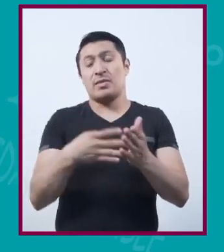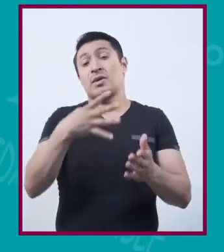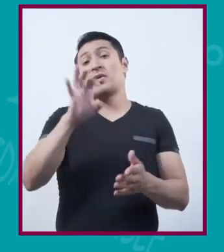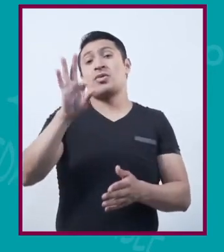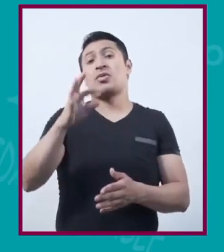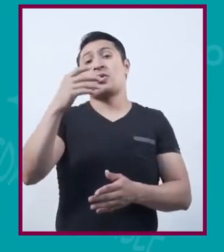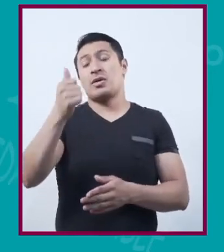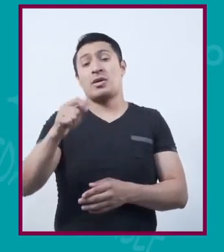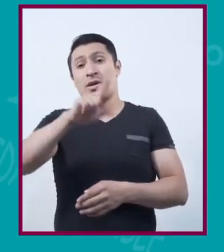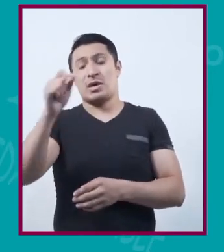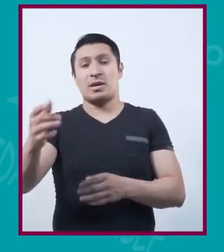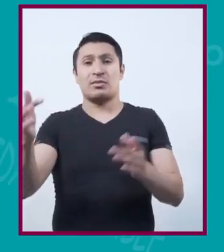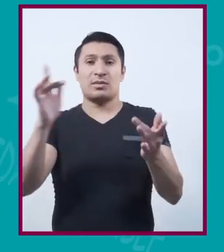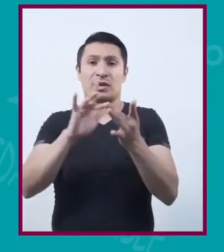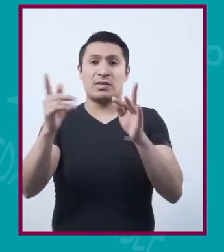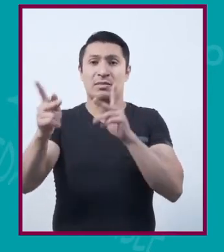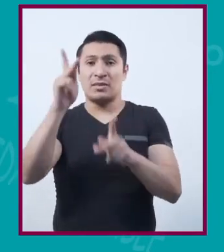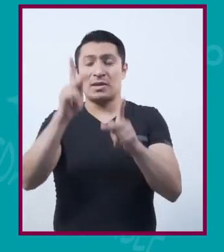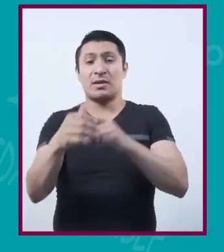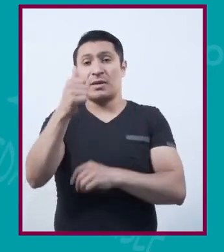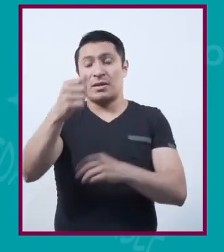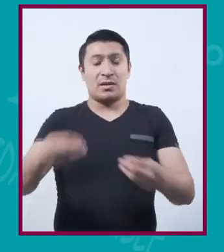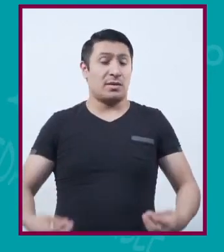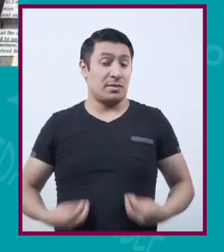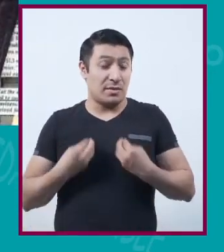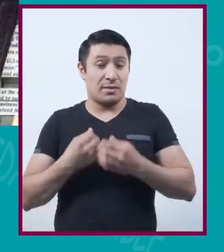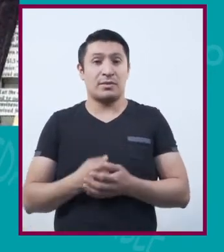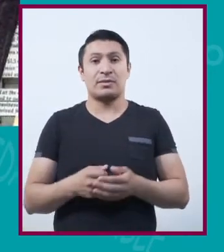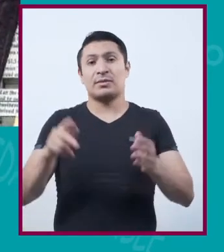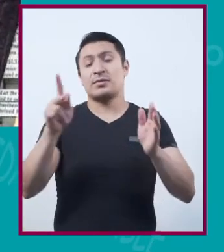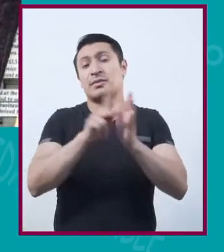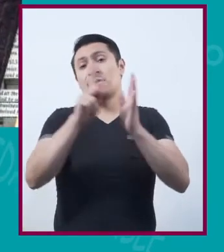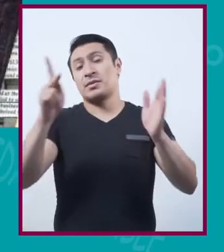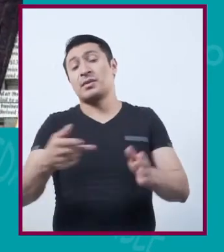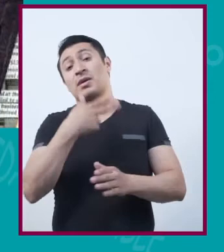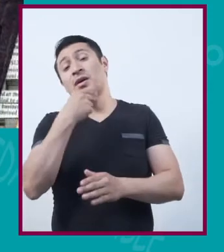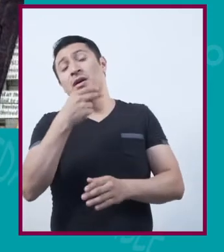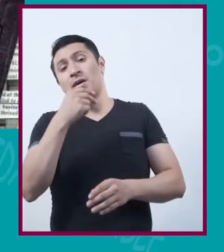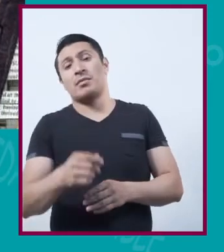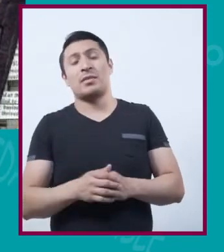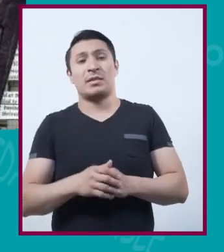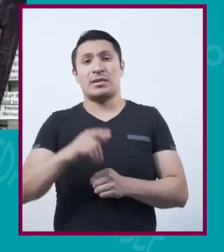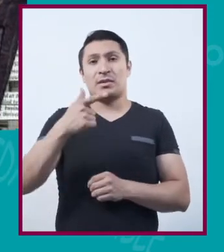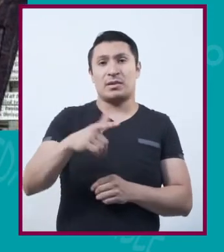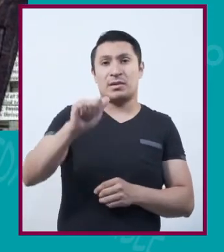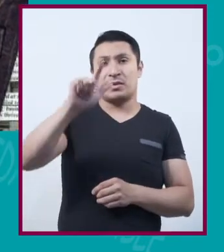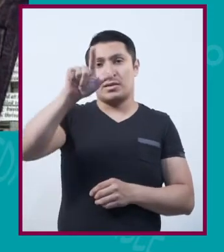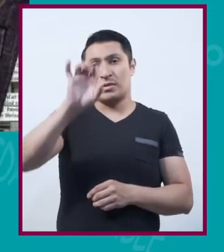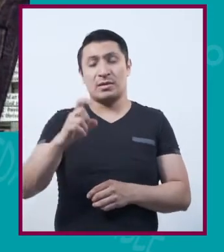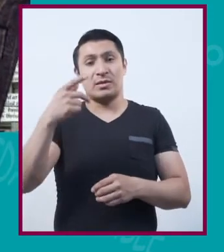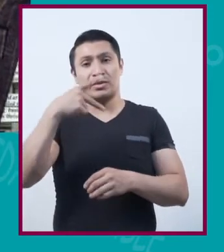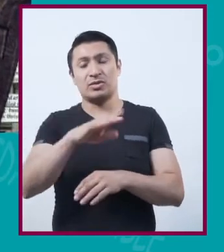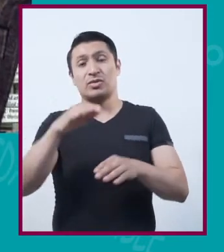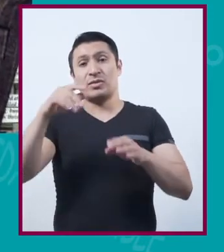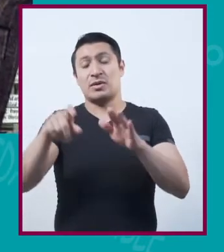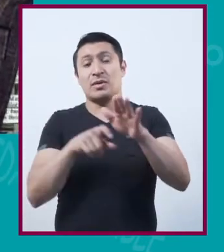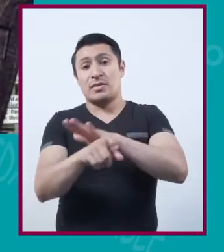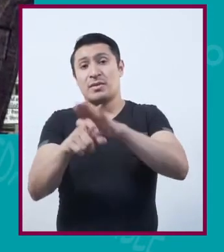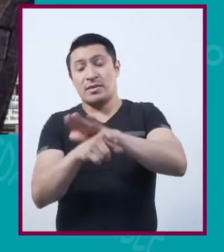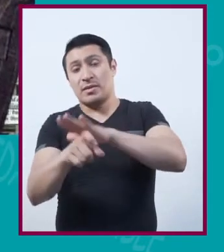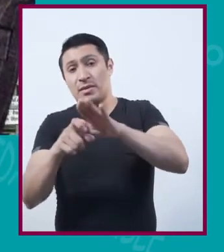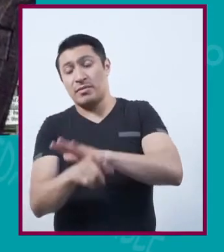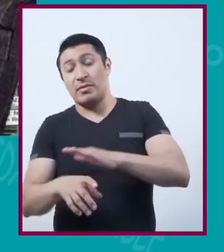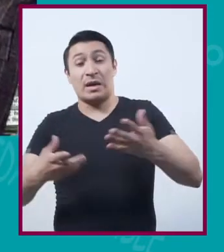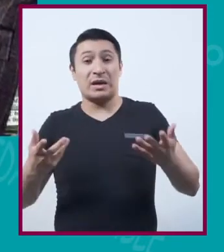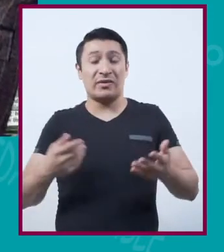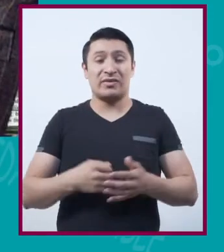1946 luego de tener contacto con 6 sobrevivientes. El periodista estadounidense Gay Talese, con sus crónicas sobre la mafia tituladas